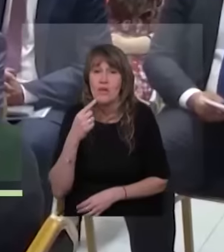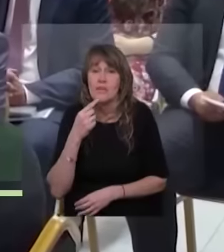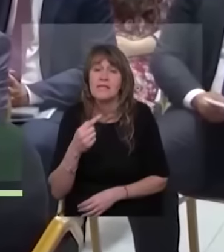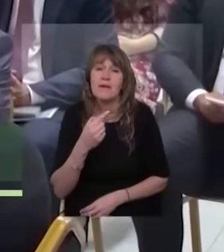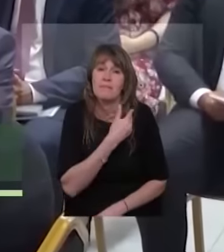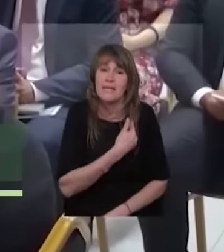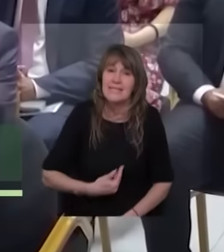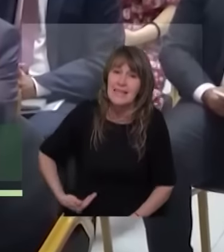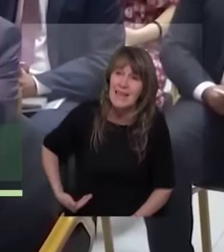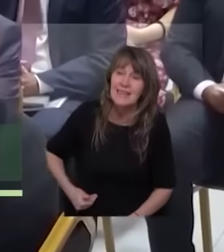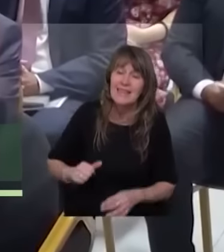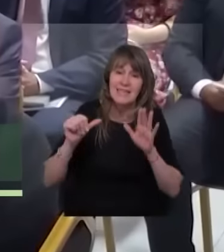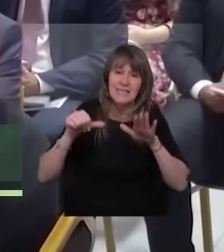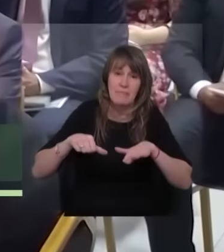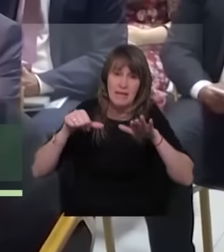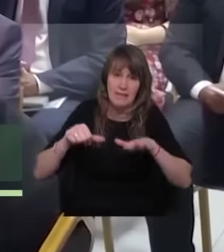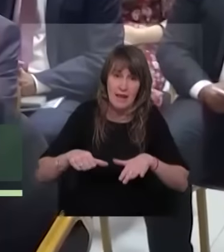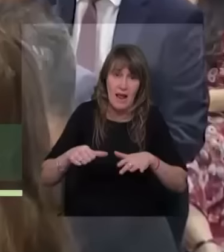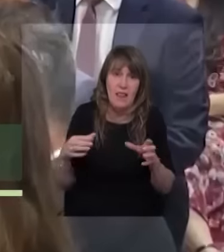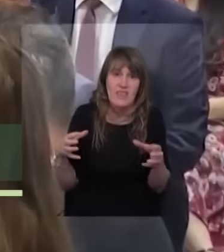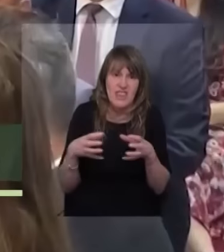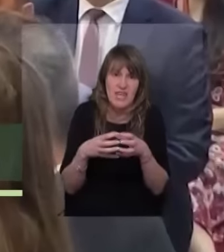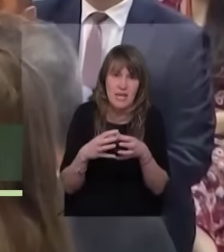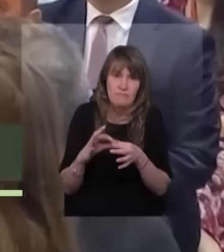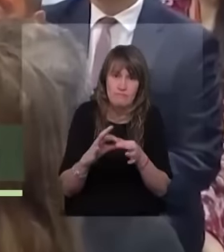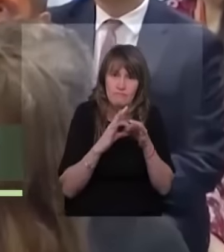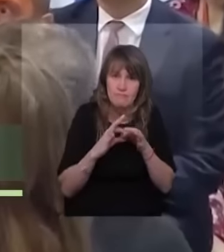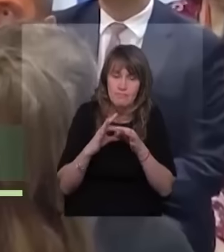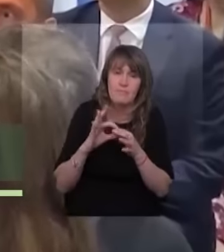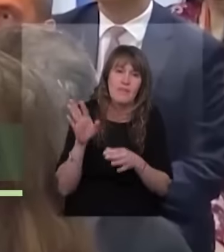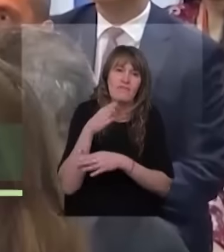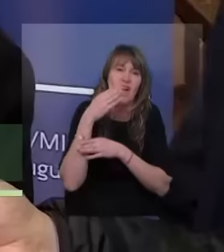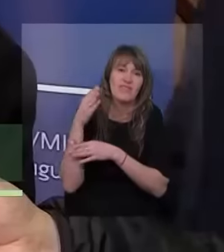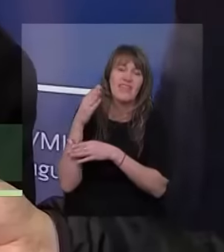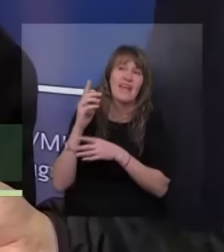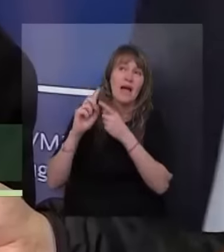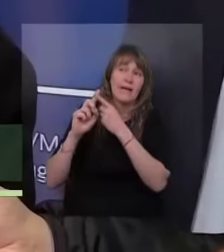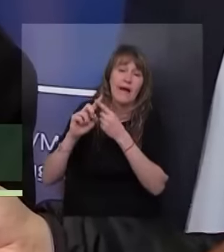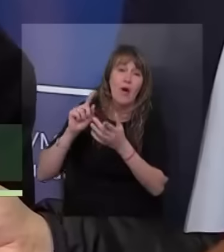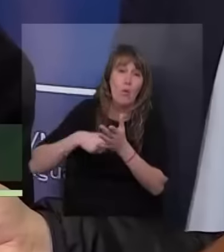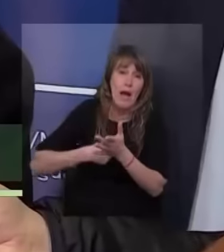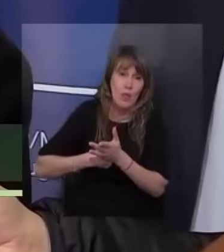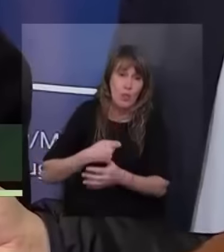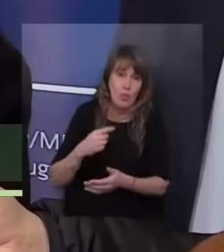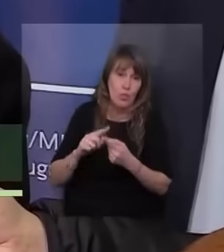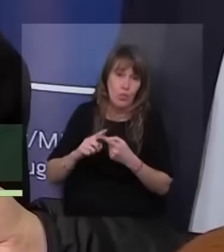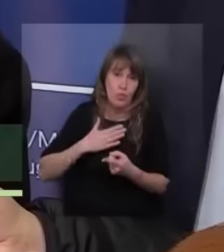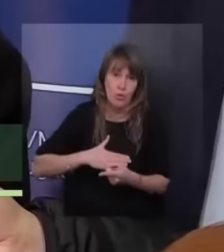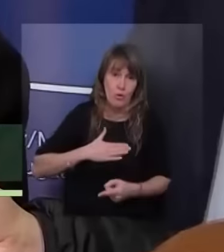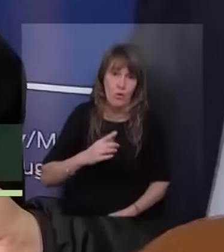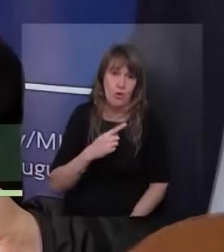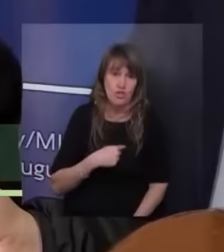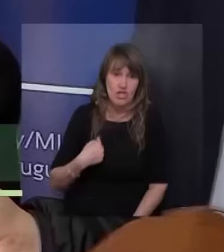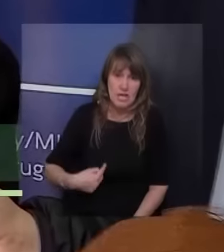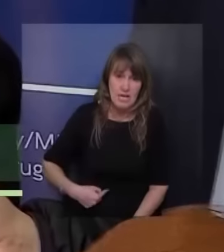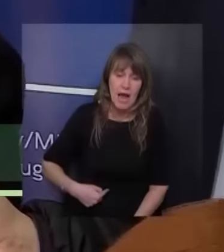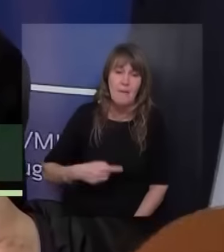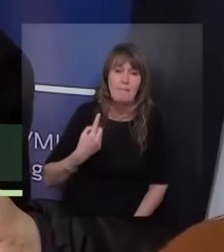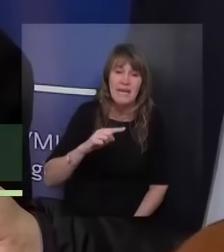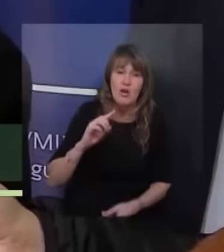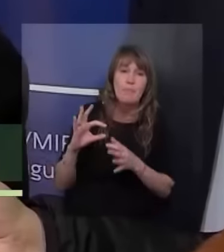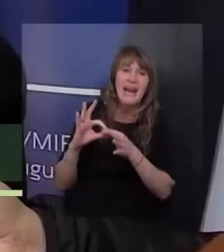semestral del bloque planean tener como una de las banderas importantes el tlc con China y reconoció que para el bloque regional es más complejo